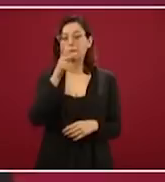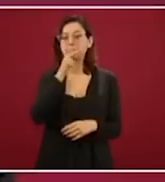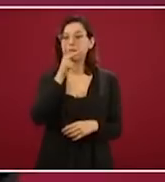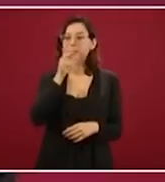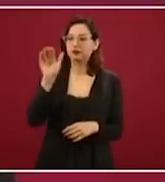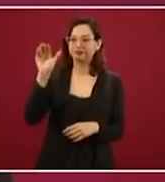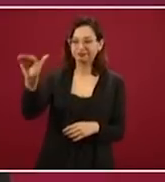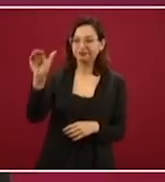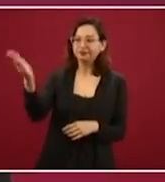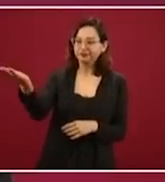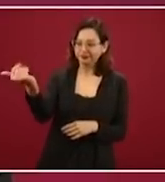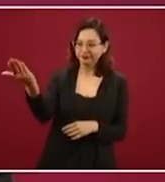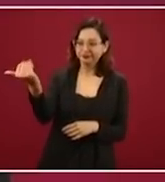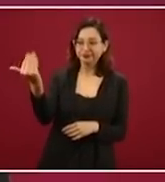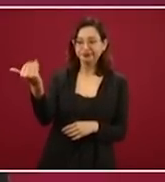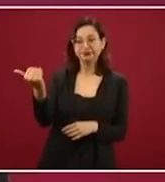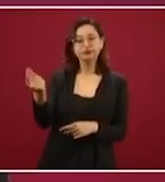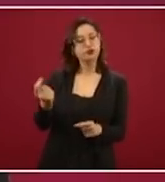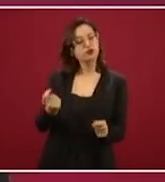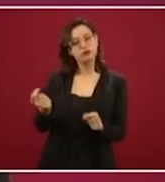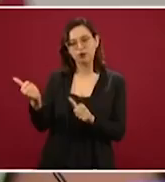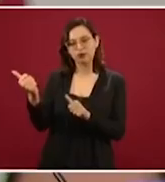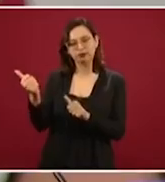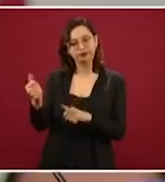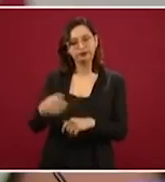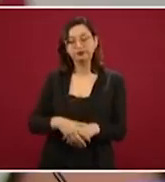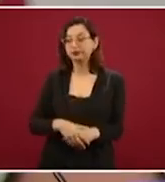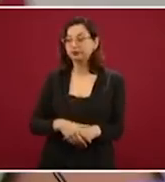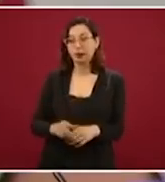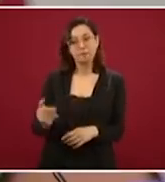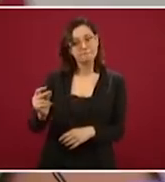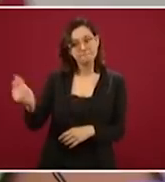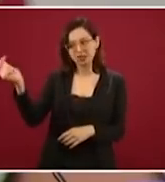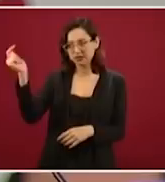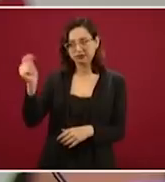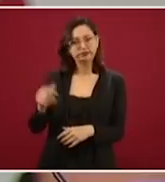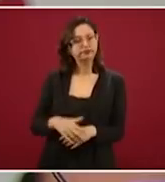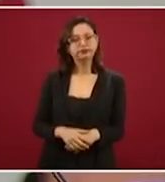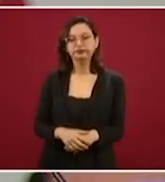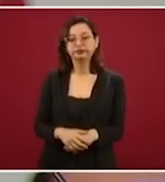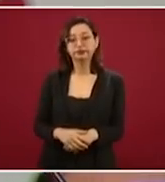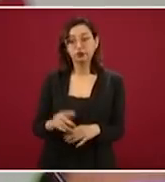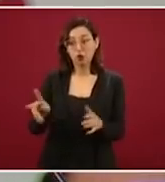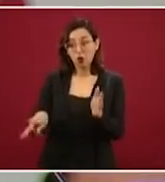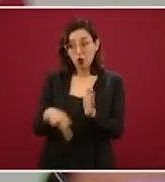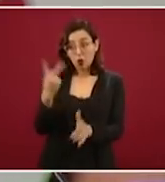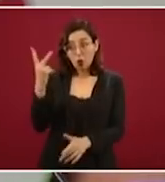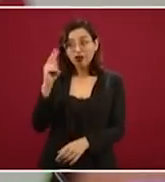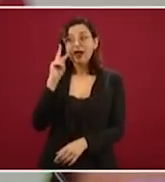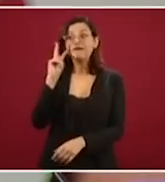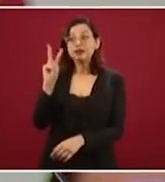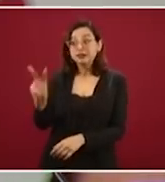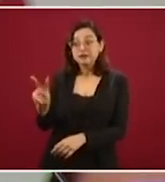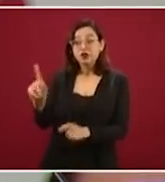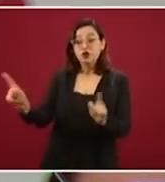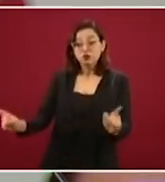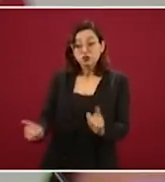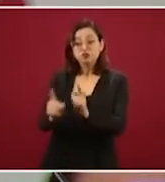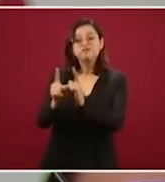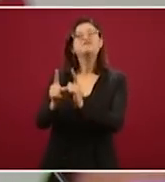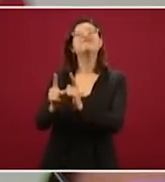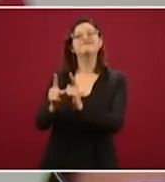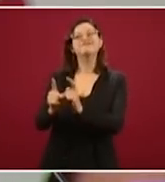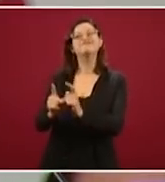y decirle: vete, no te quiero volver a ver, porque si te vuelvo a ver, entonces sí,